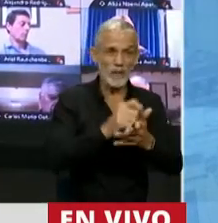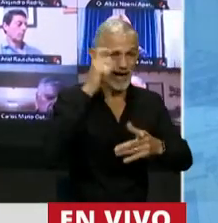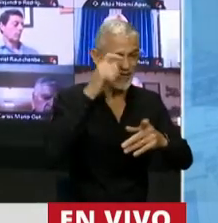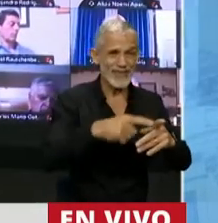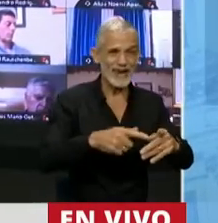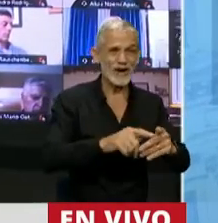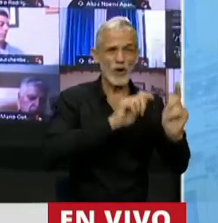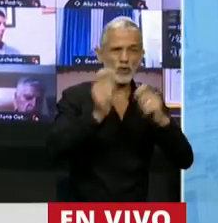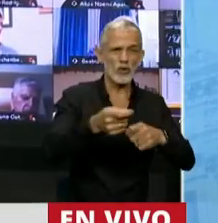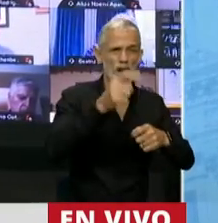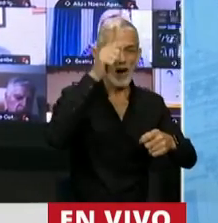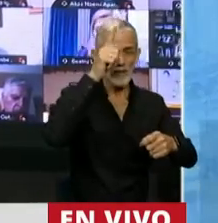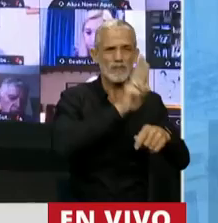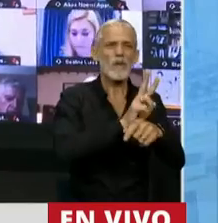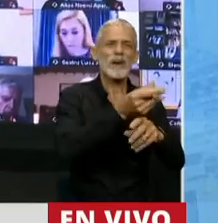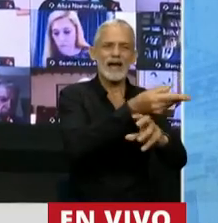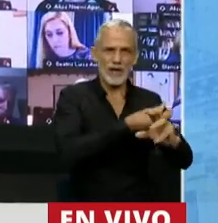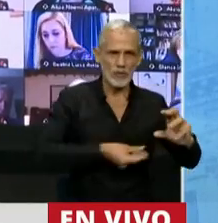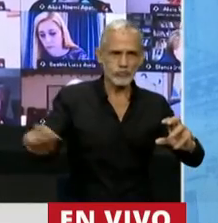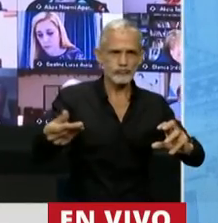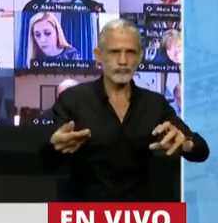transferencia de recursos